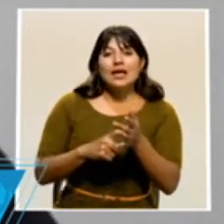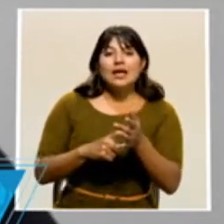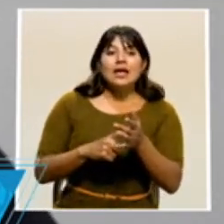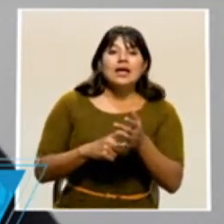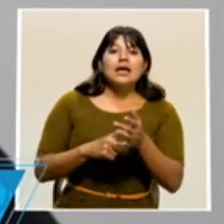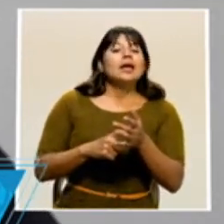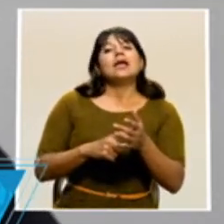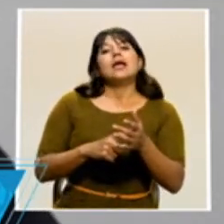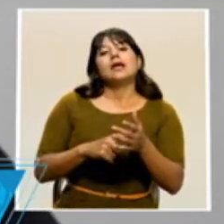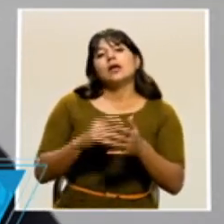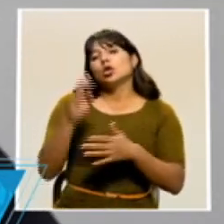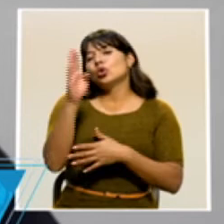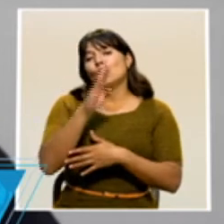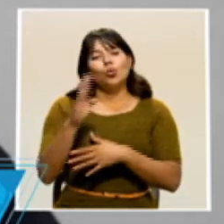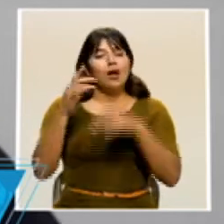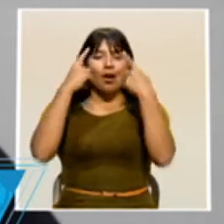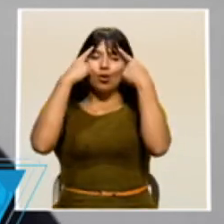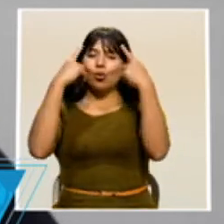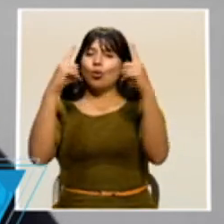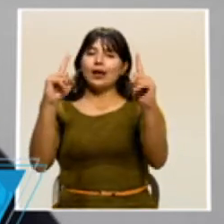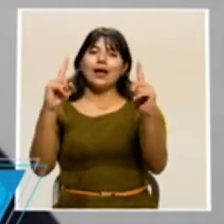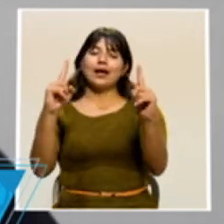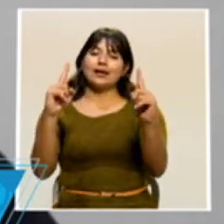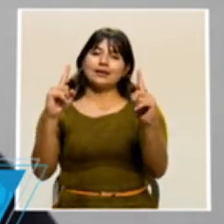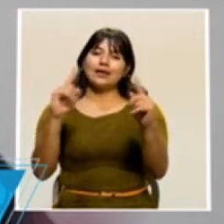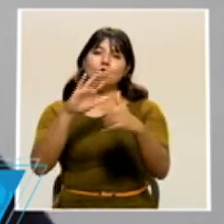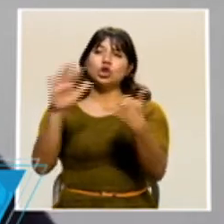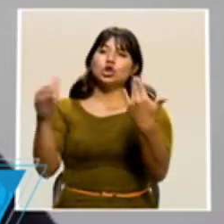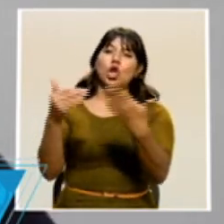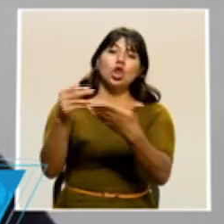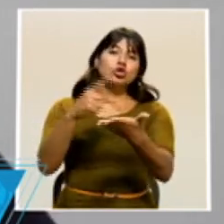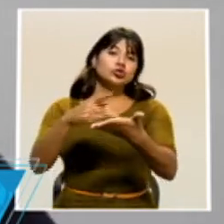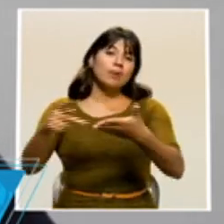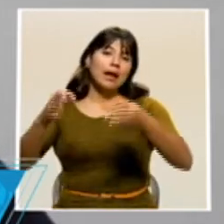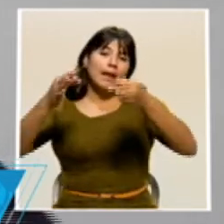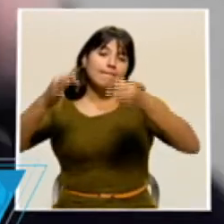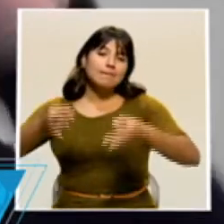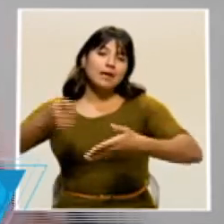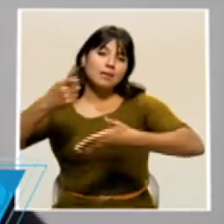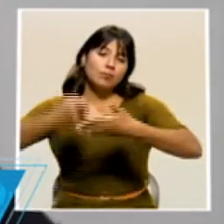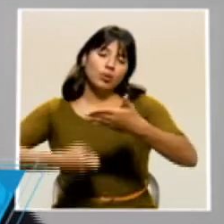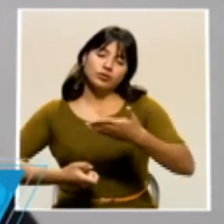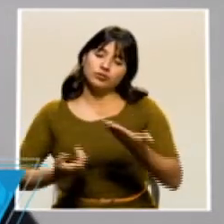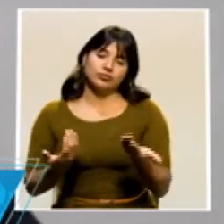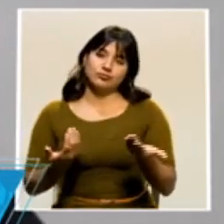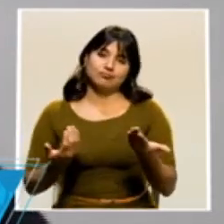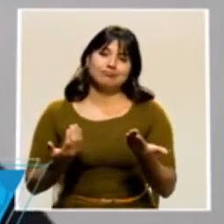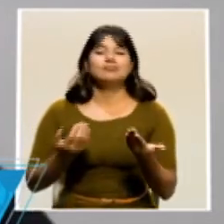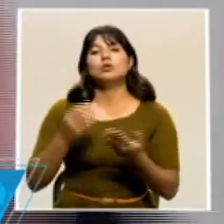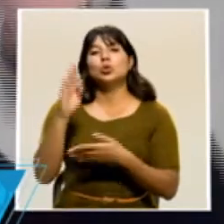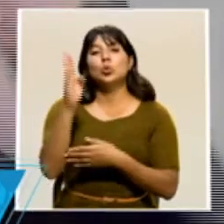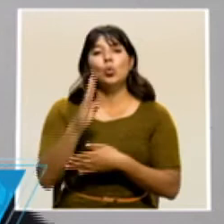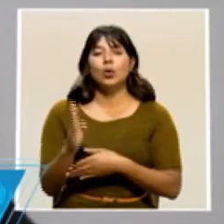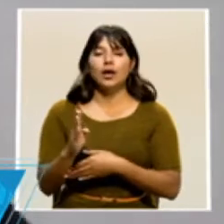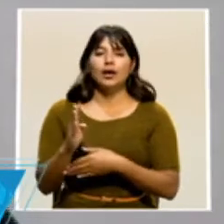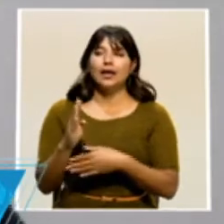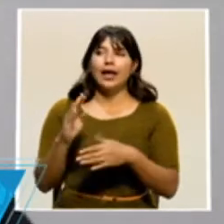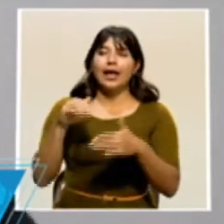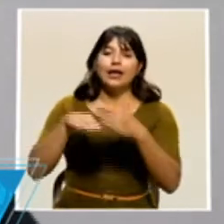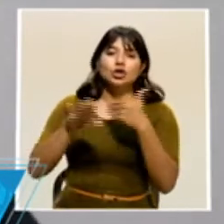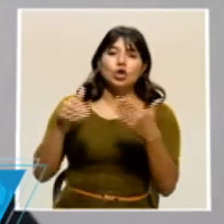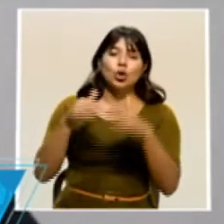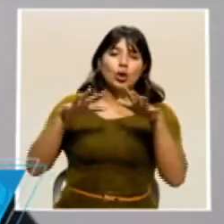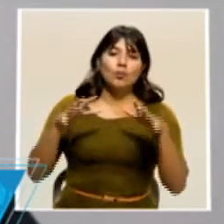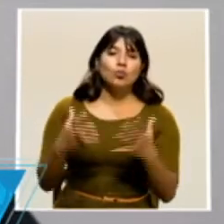ser cero, porque siempre habrá algún grado de evasión, eso es así en todos los países del mundo, pero sí por lo menos mitigarla, traerla